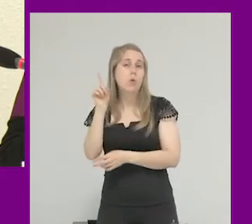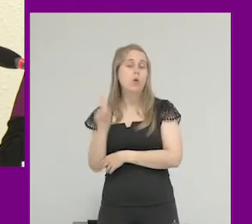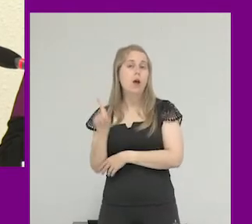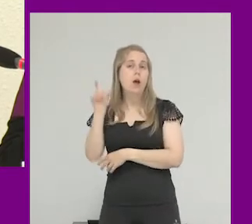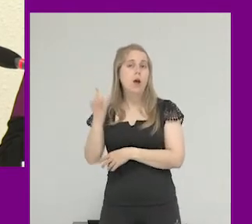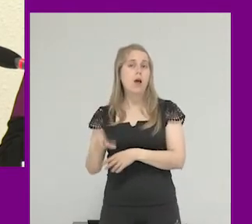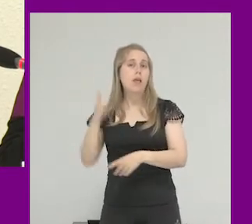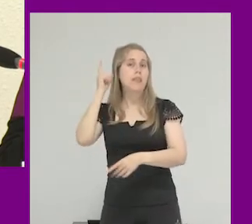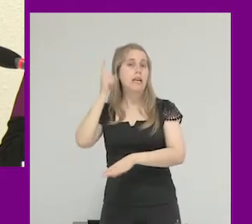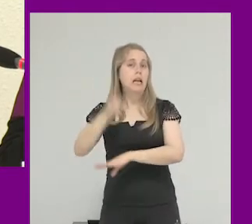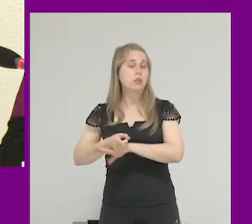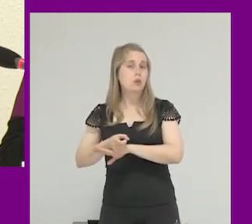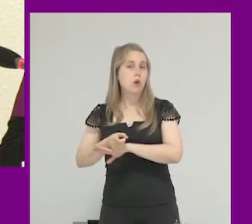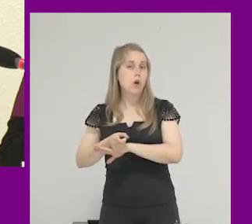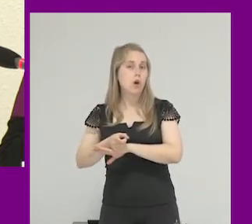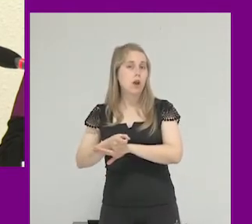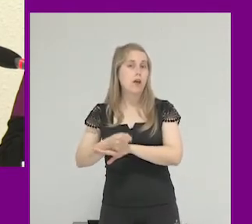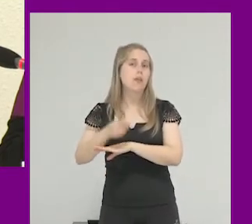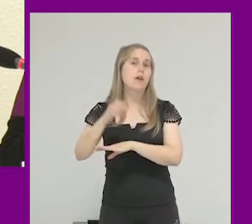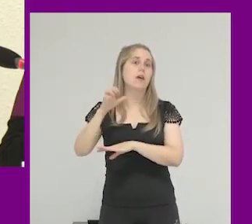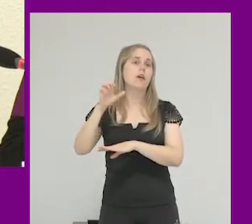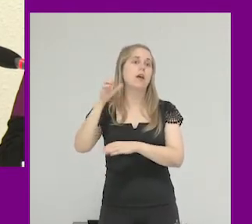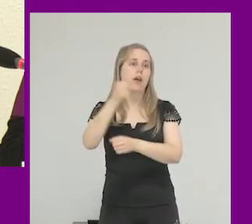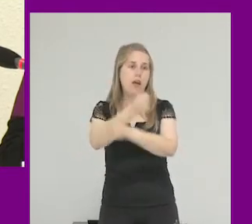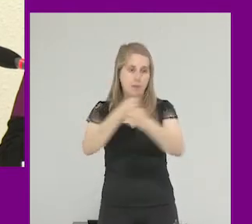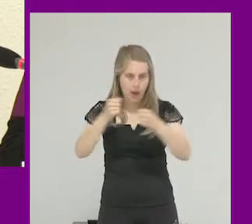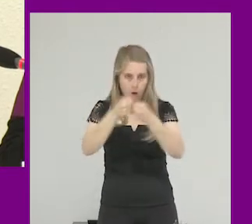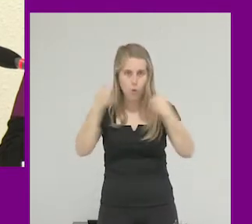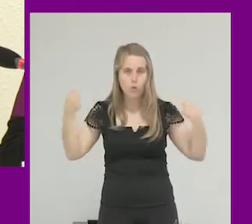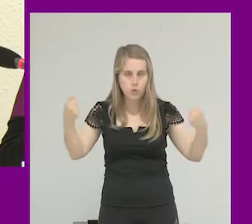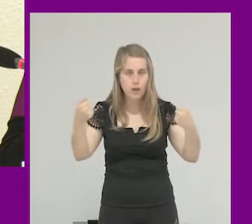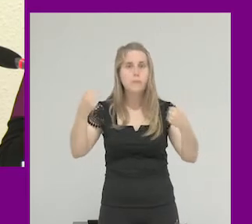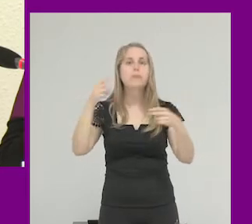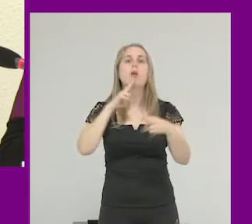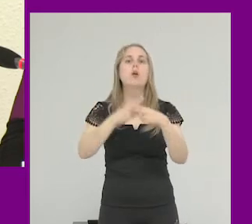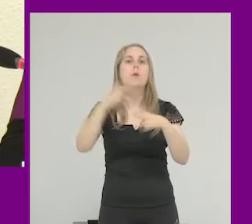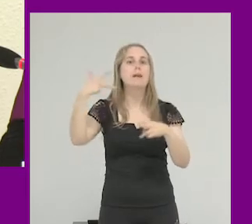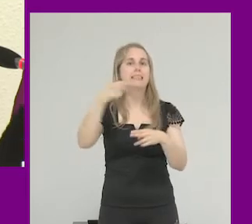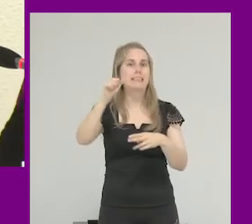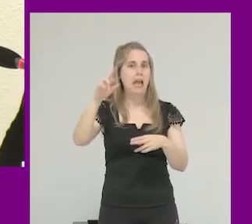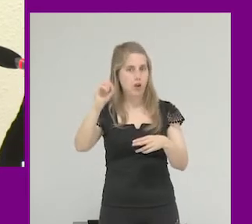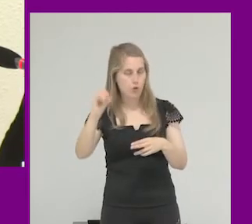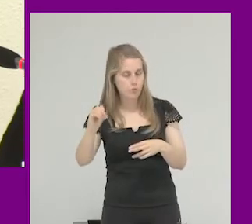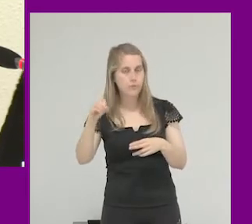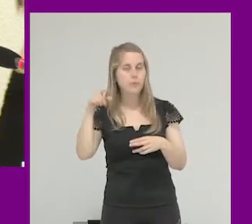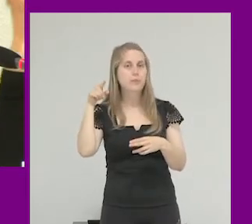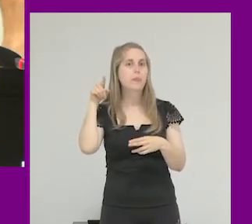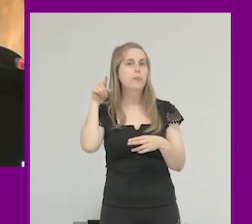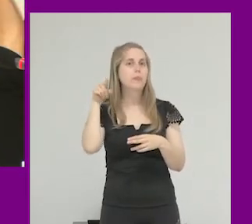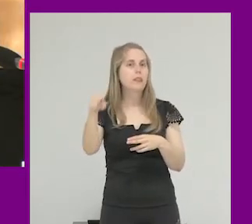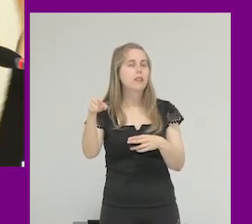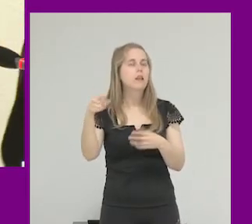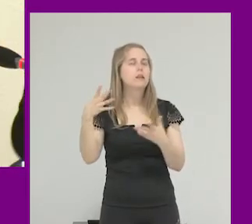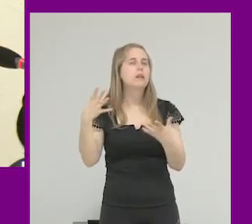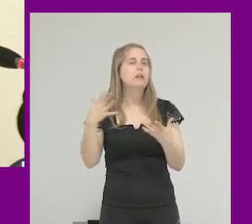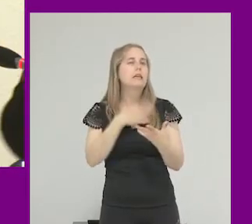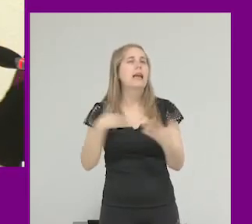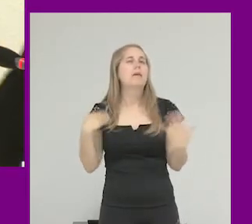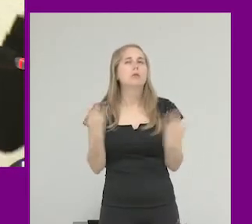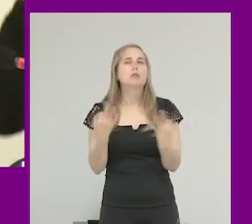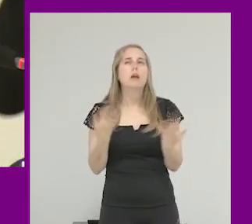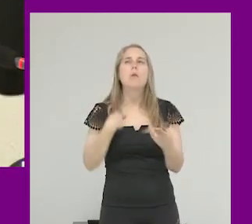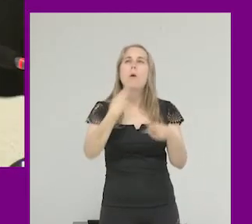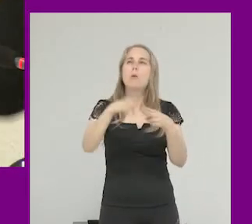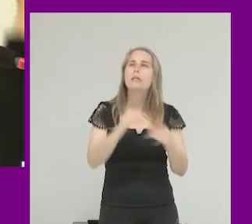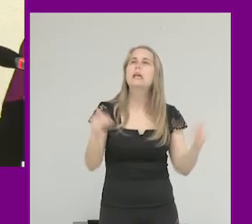la directora de Emakunde, Txaro Arteaga, dijo, es que queremos implementar